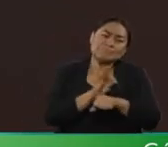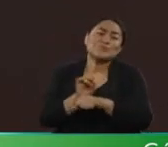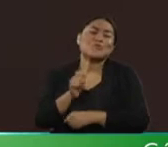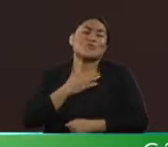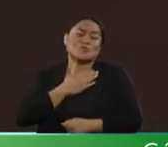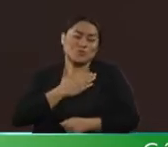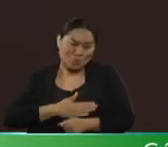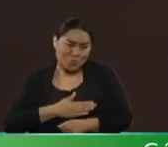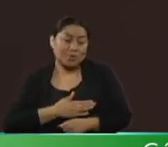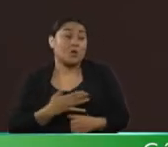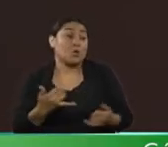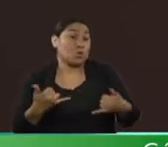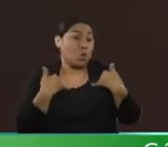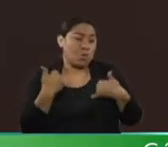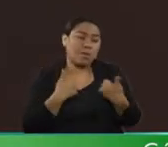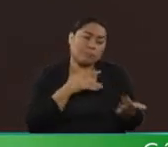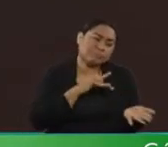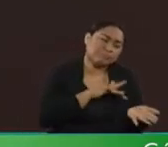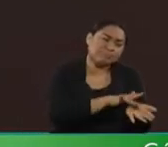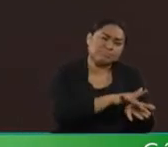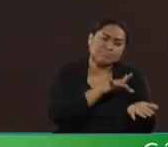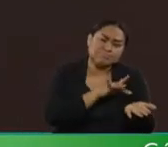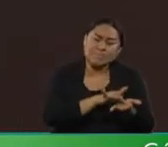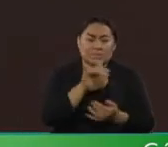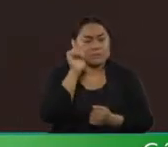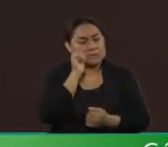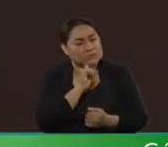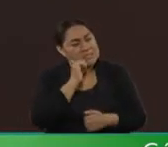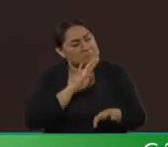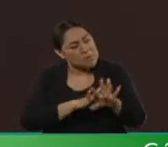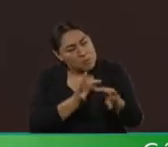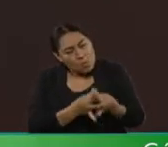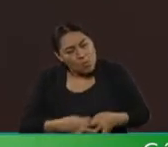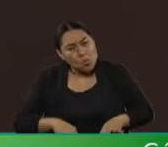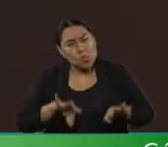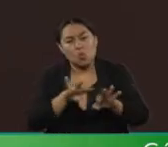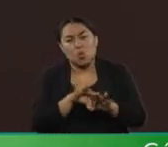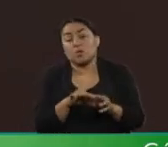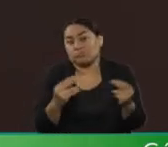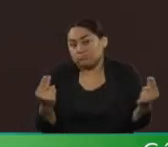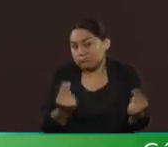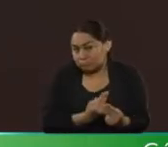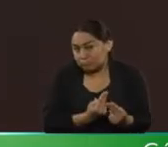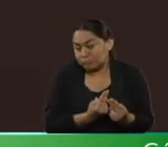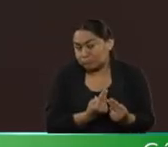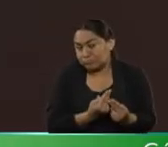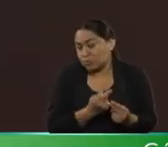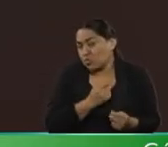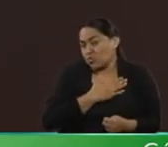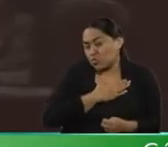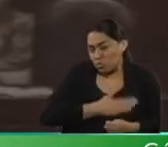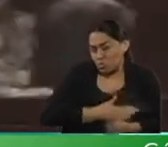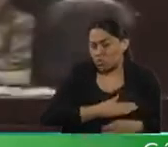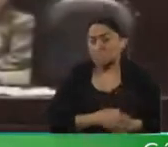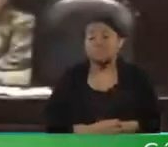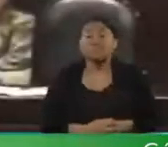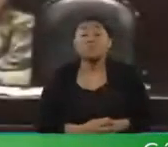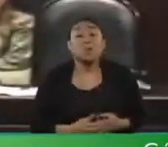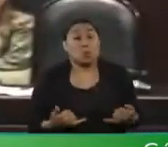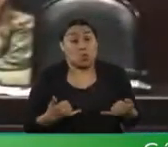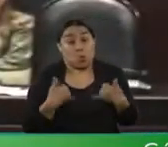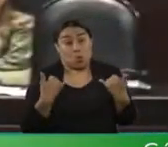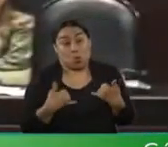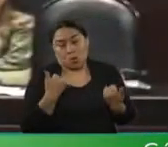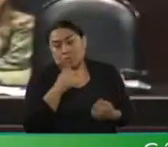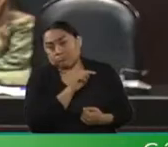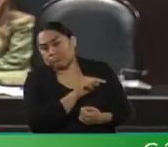de nuestro país Siempre será una causa justa necesaria y urgente nuestros jóvenes se están